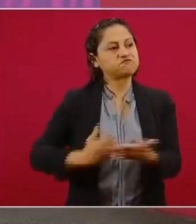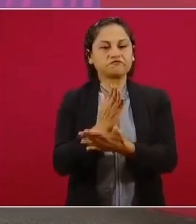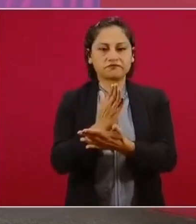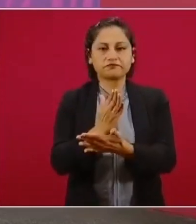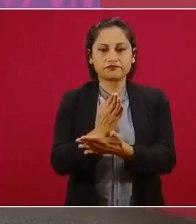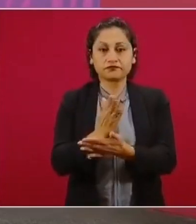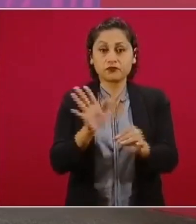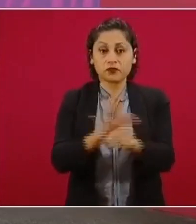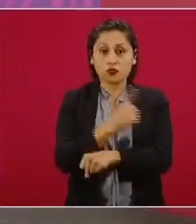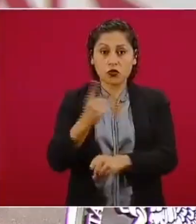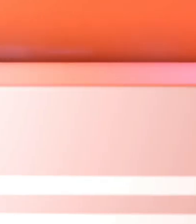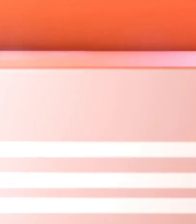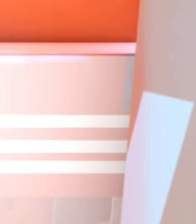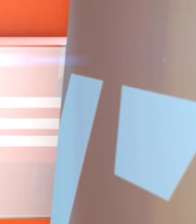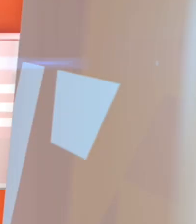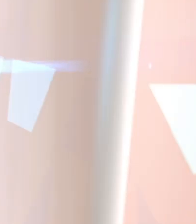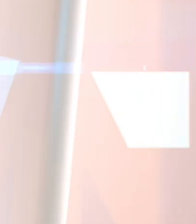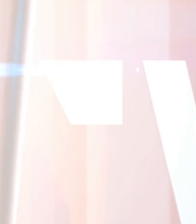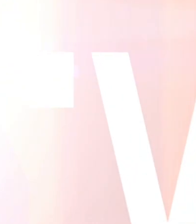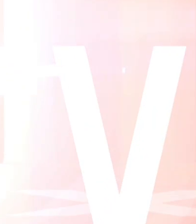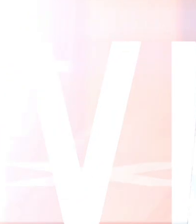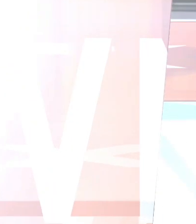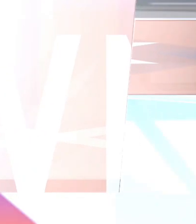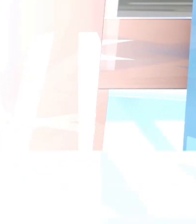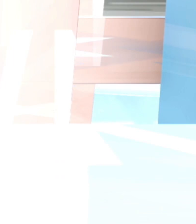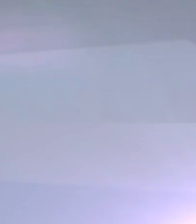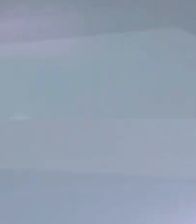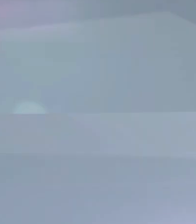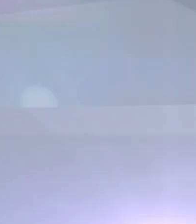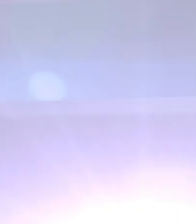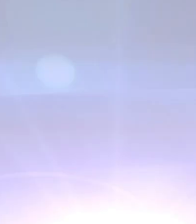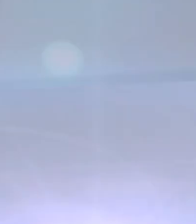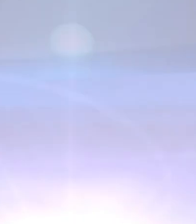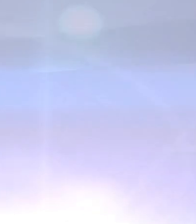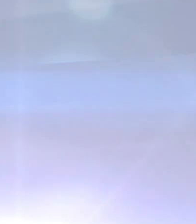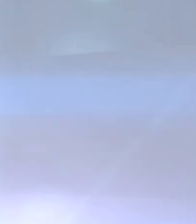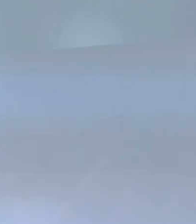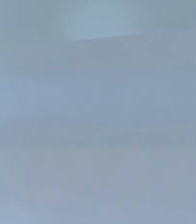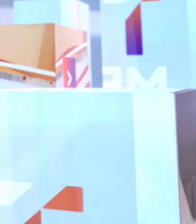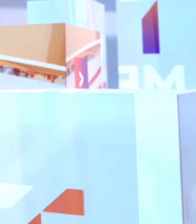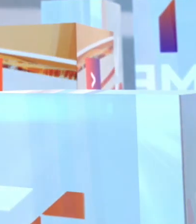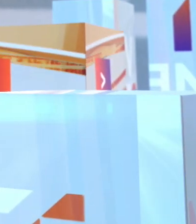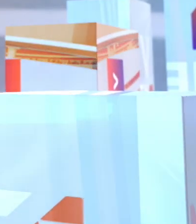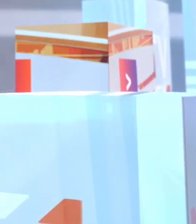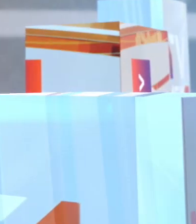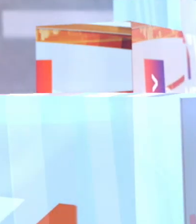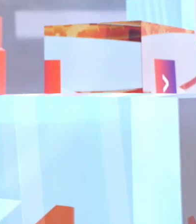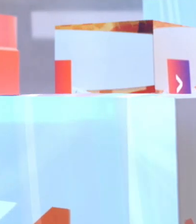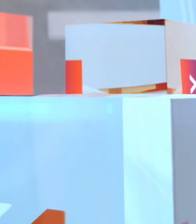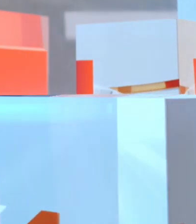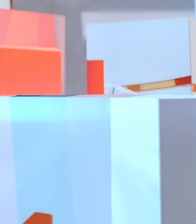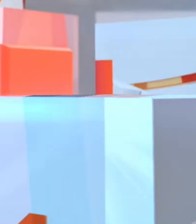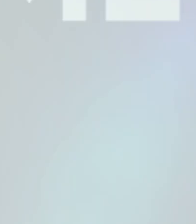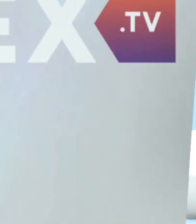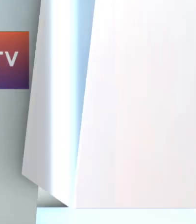López Obrador. A través de su cuenta vía Twitter, agradeció al empresario por su trabajo en sus primeros 2 años de gobierno, tiempo que pactaron